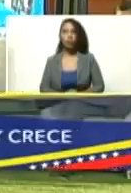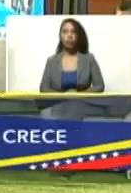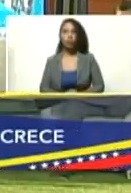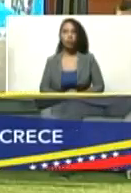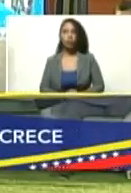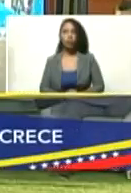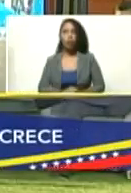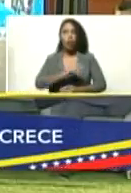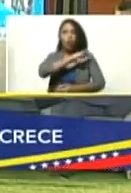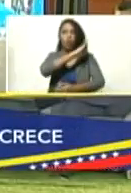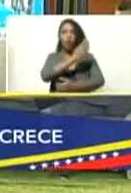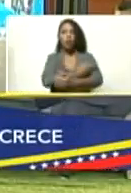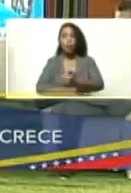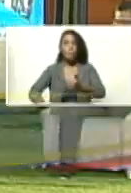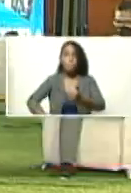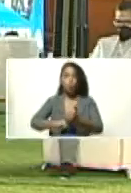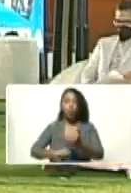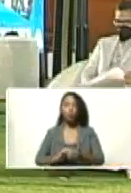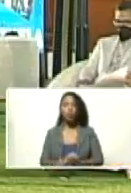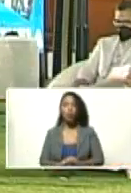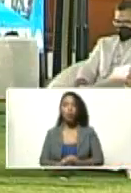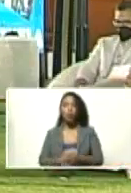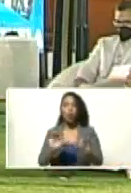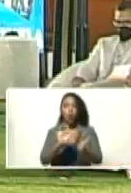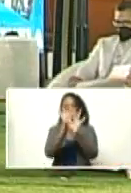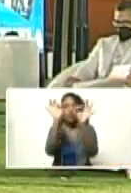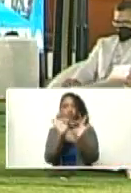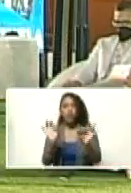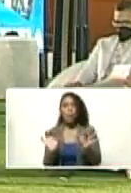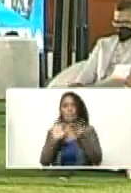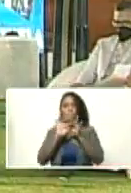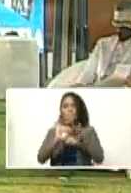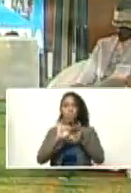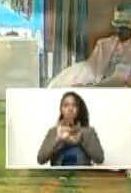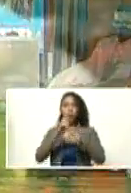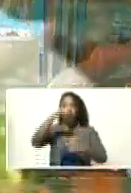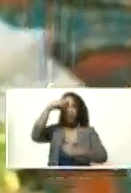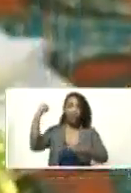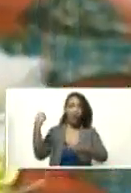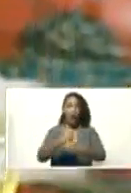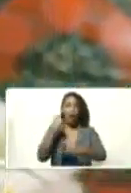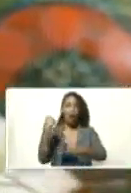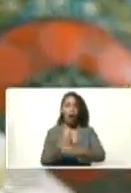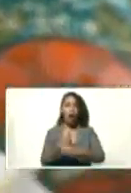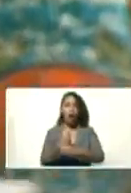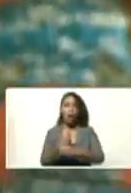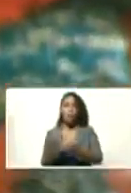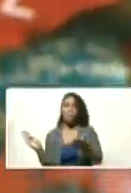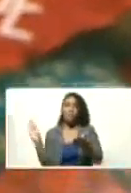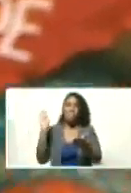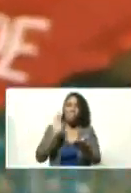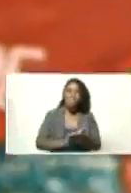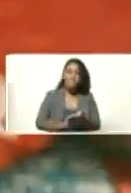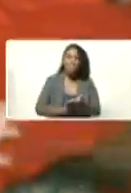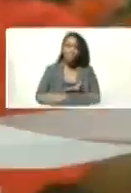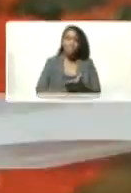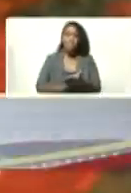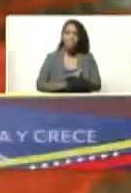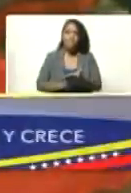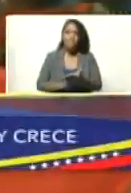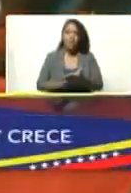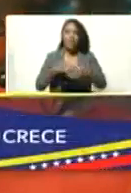a fortalecer los lazos de trabajo y a marcar la pauta